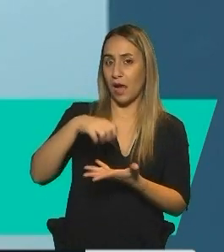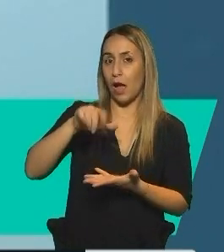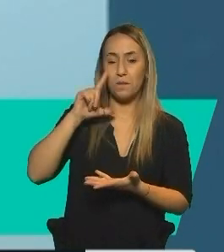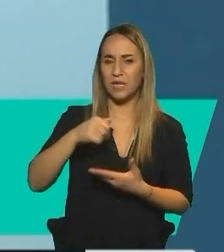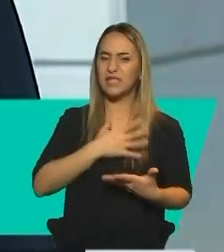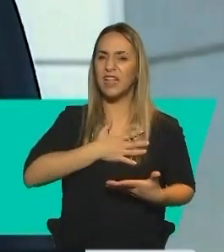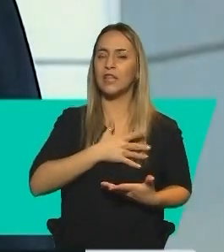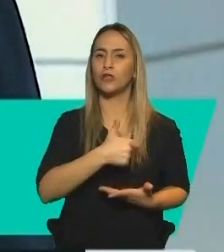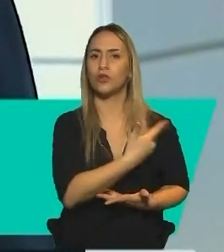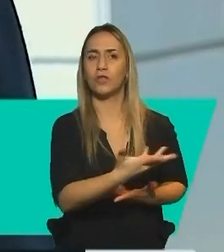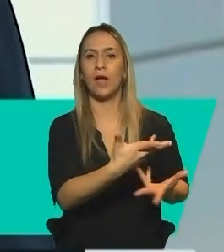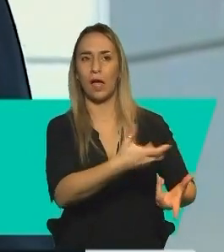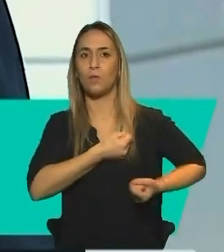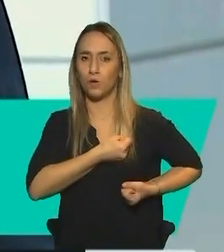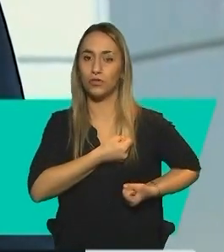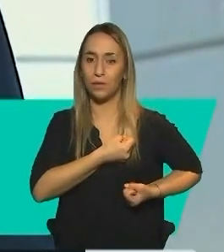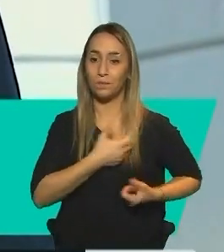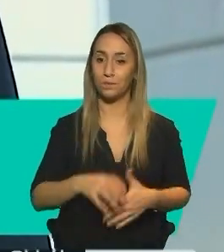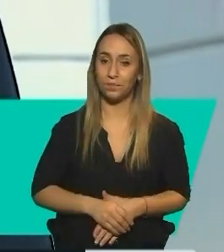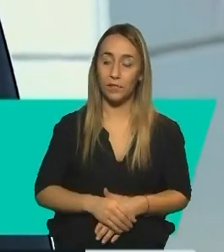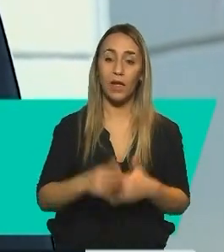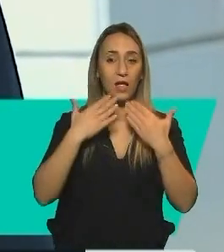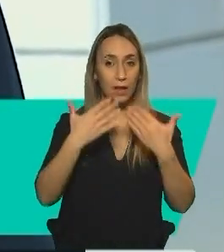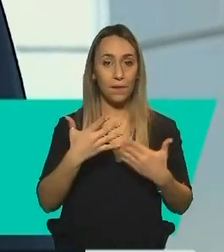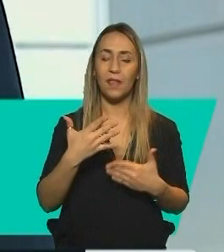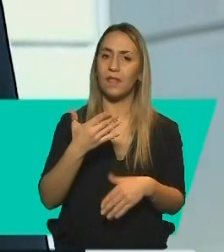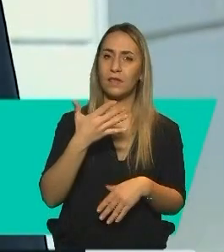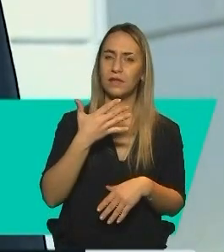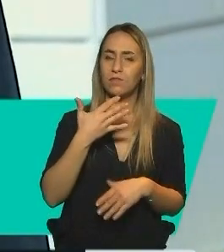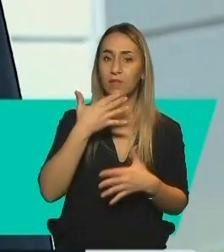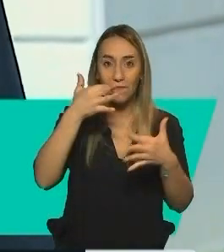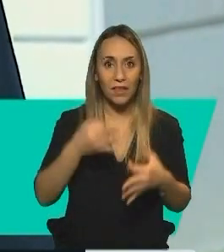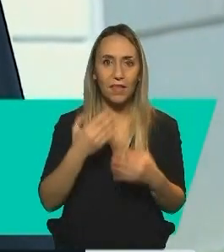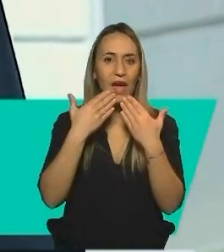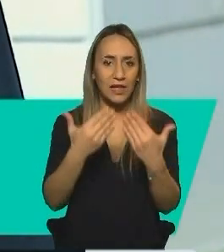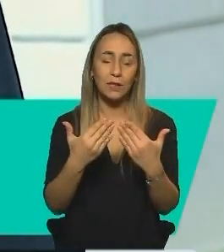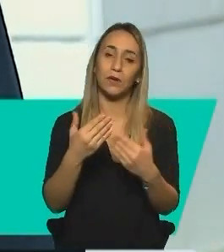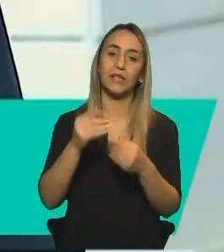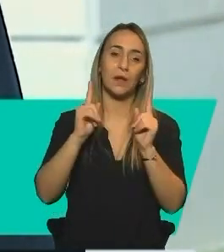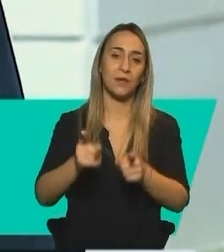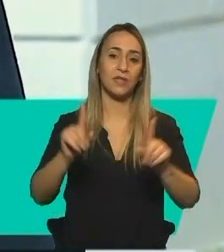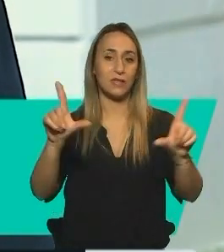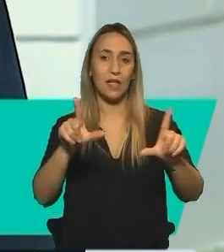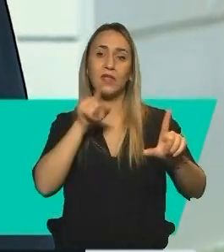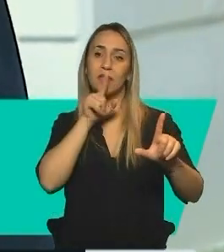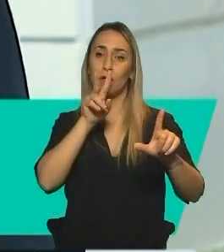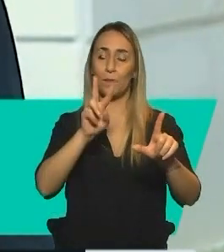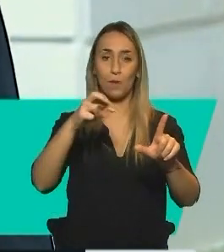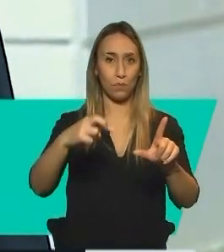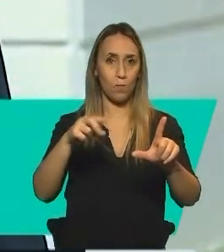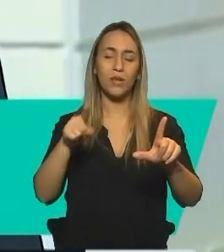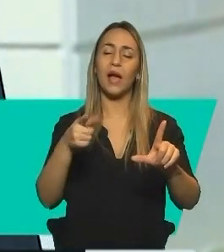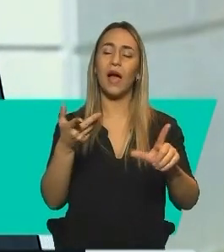conjunto. Y la verdad que tenemos que agradecer porque es un esfuerzo muy grande el de la Televisión Pública Argentina y queremos agradecer